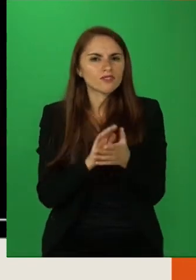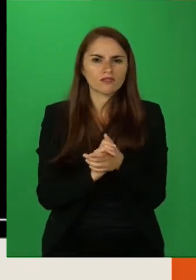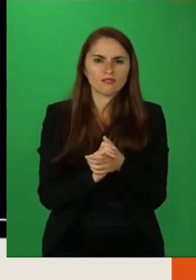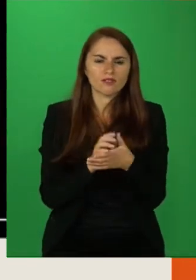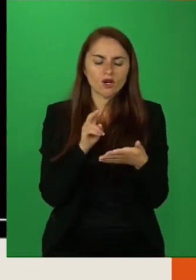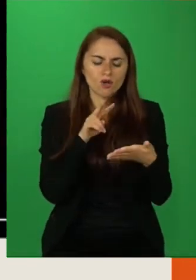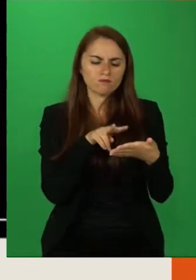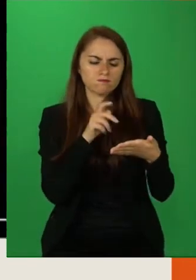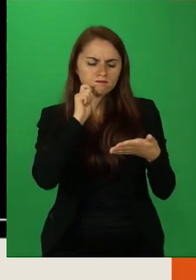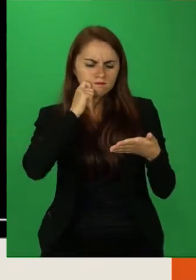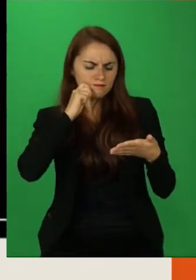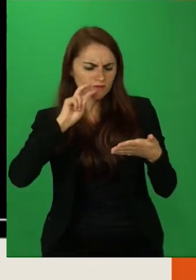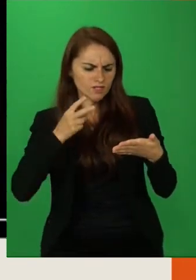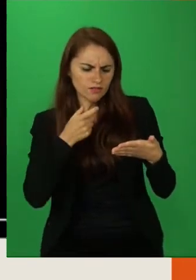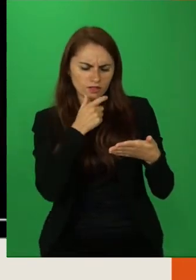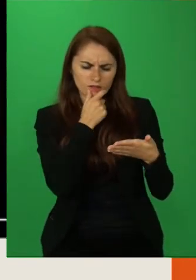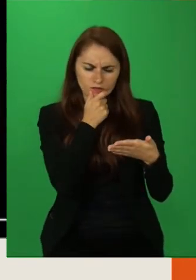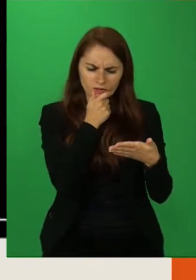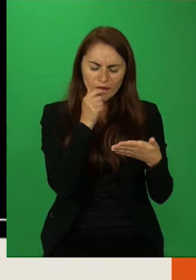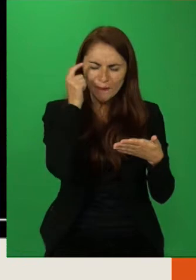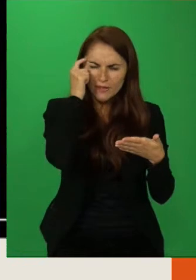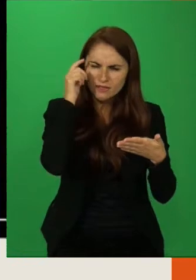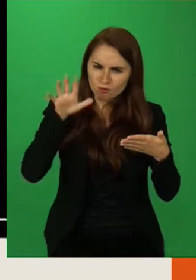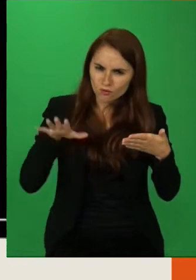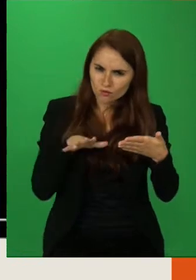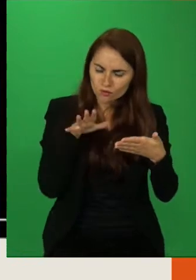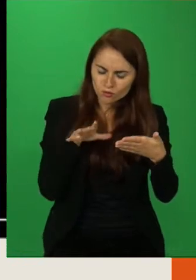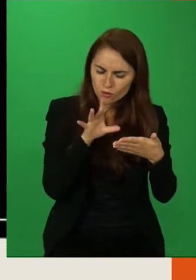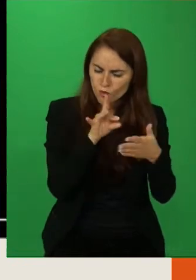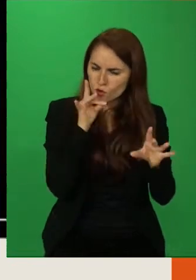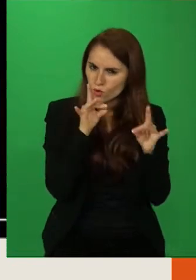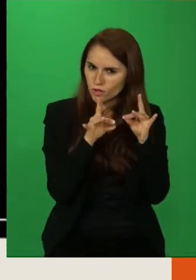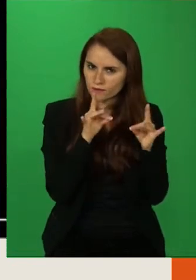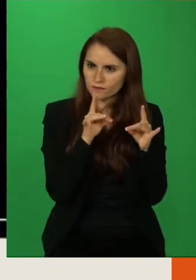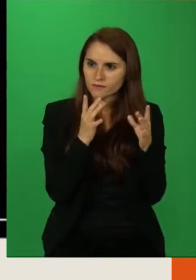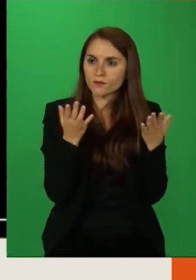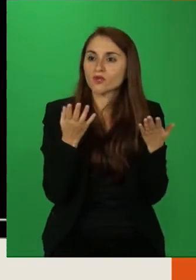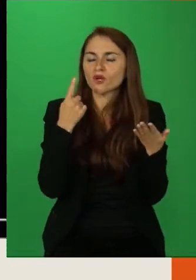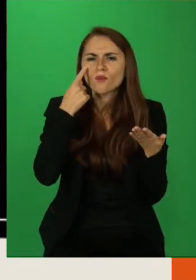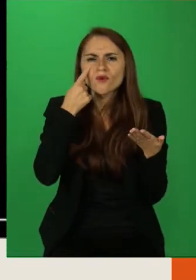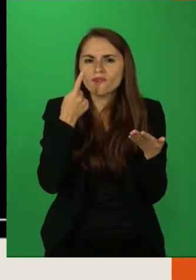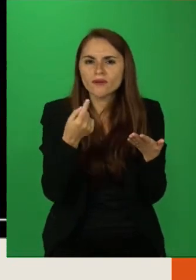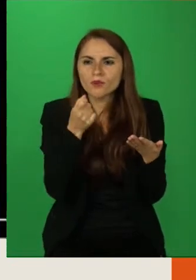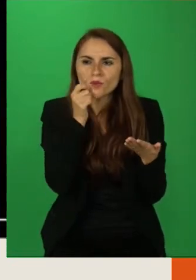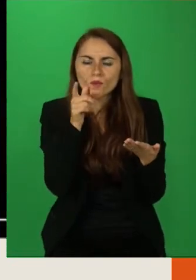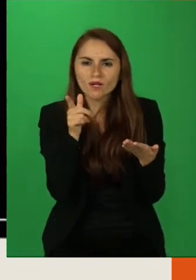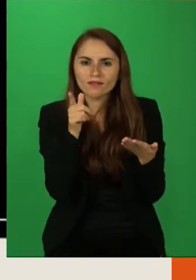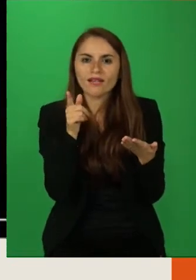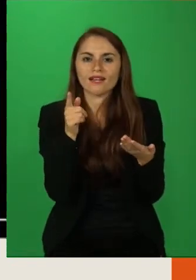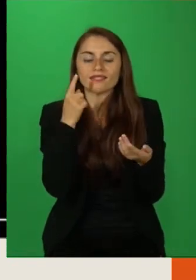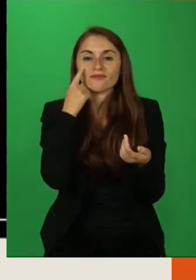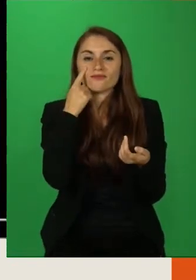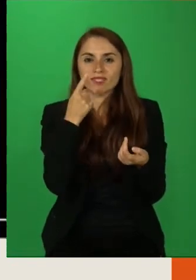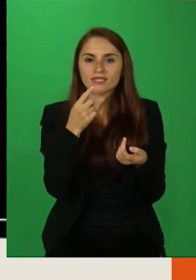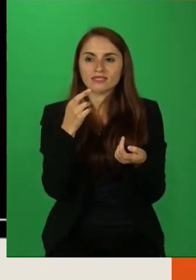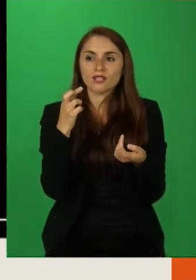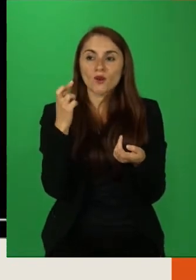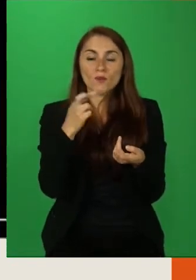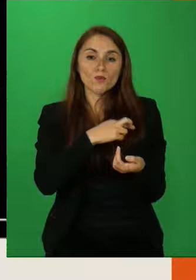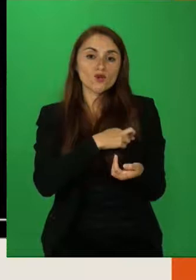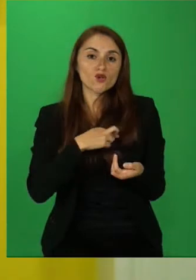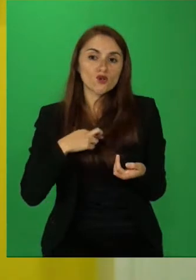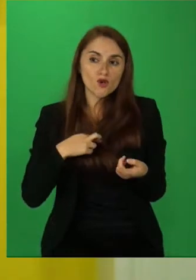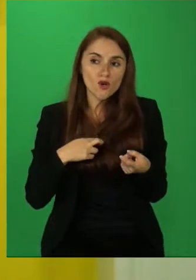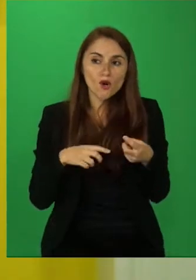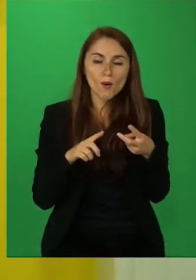fijar? Tranquilo. Fíjate si el emisor utiliza pronombres, adverbios o expresiones